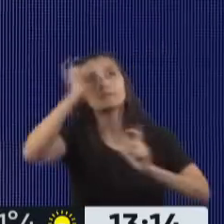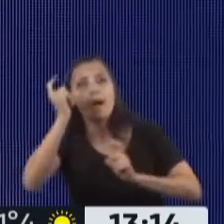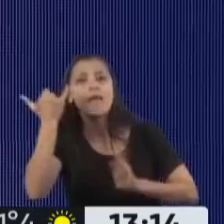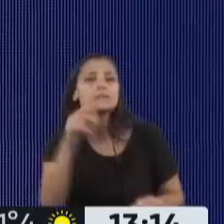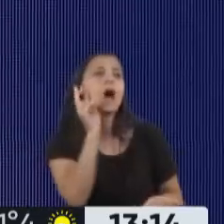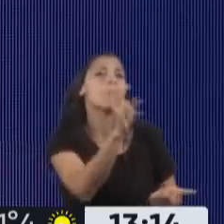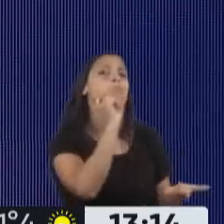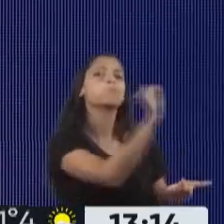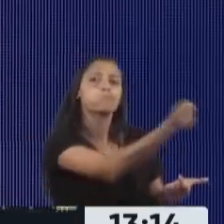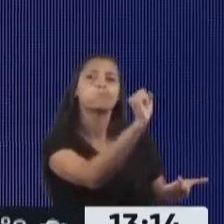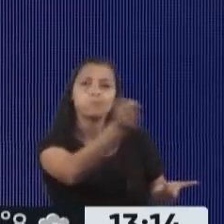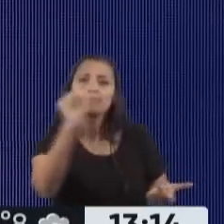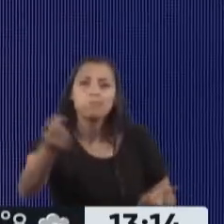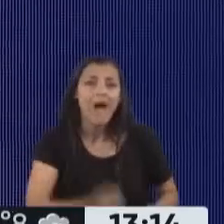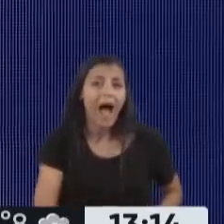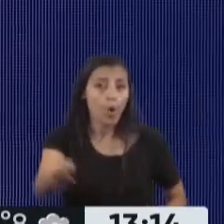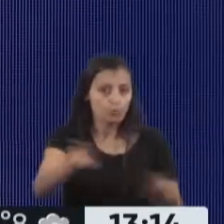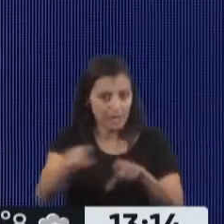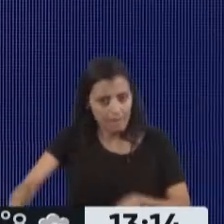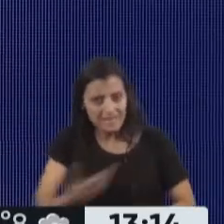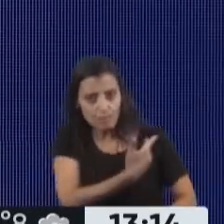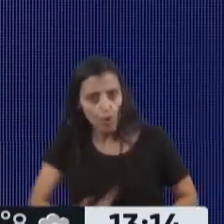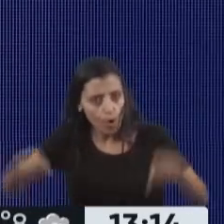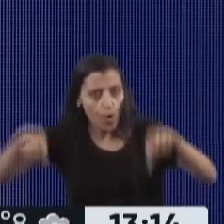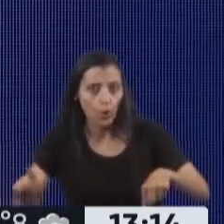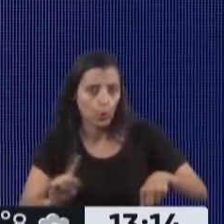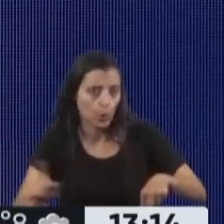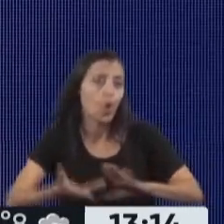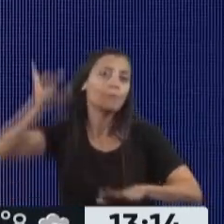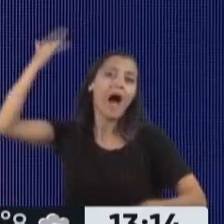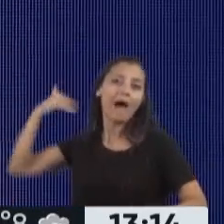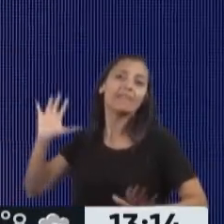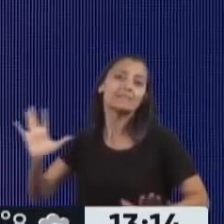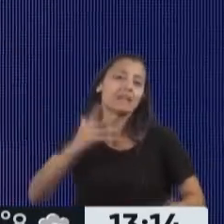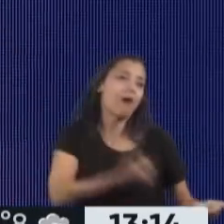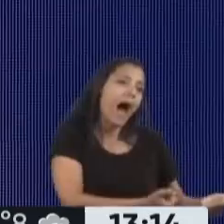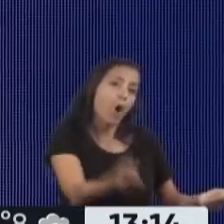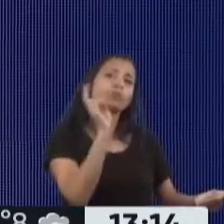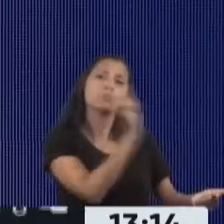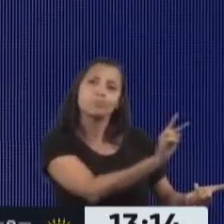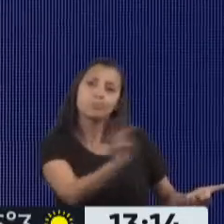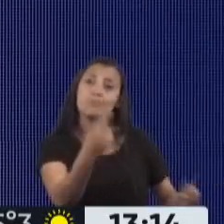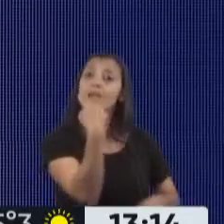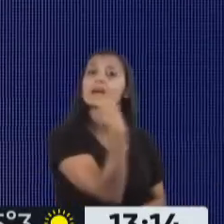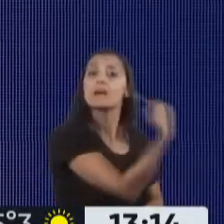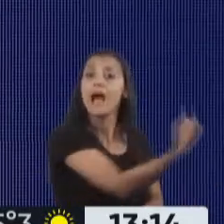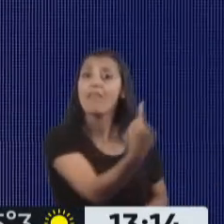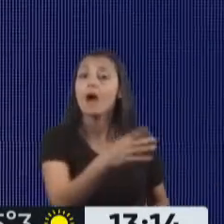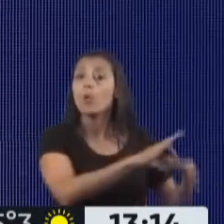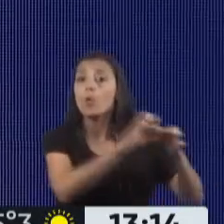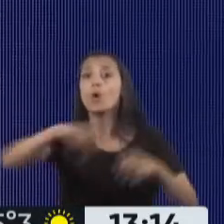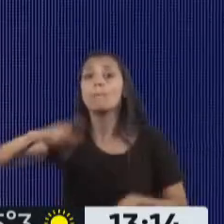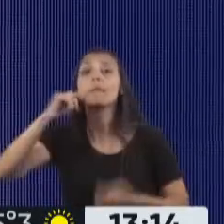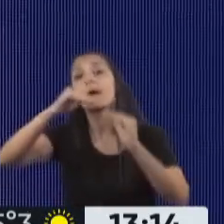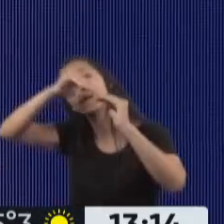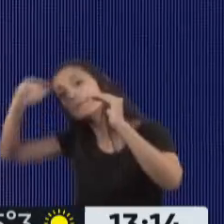ajustes fuertes, no como el que hicimos nosotros, pero de ajustes importantes, en cada uno de esos casos el PBI había